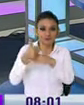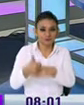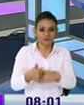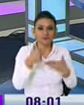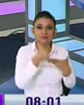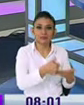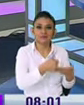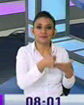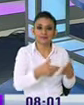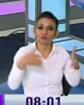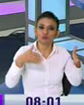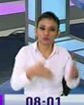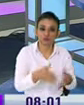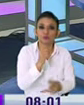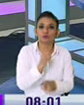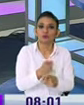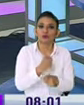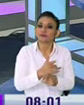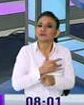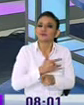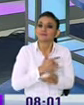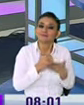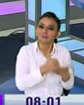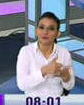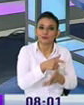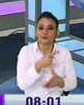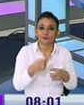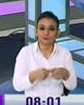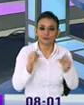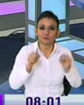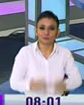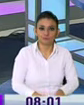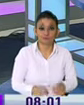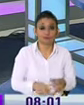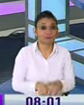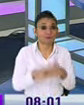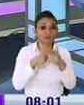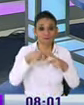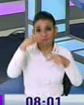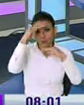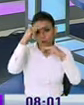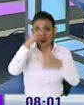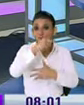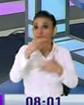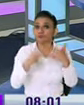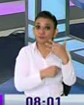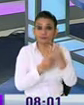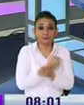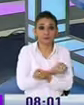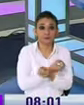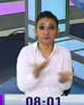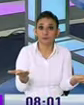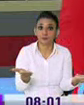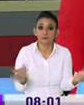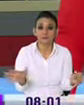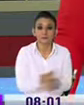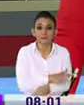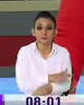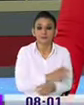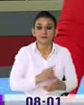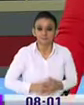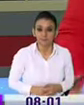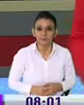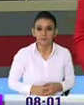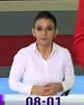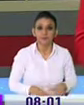por algo, somos los dolientes de la ciudad. Y bueno, comencemos ya con las noticias, hay mucho para hablar. Así es, hay muchas novedades que tenemos que